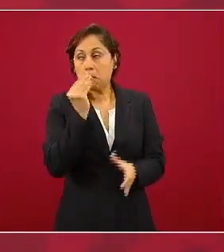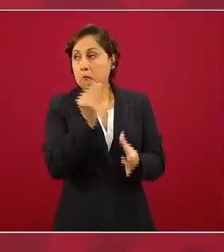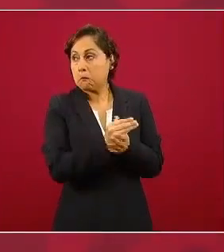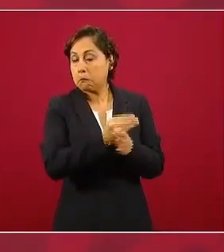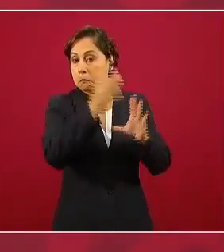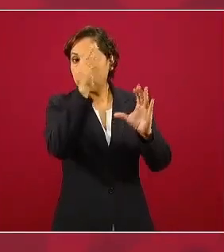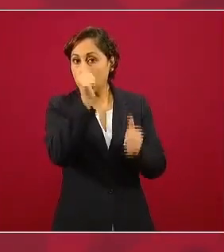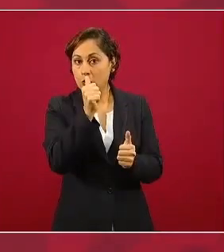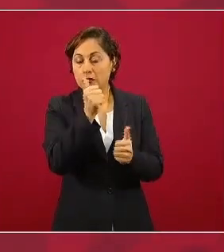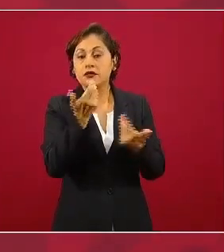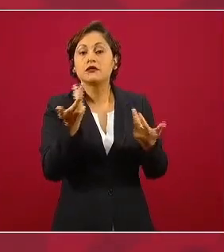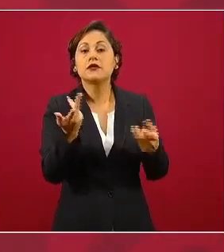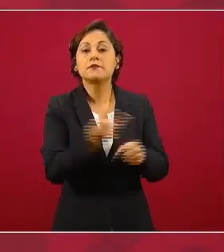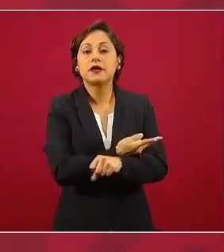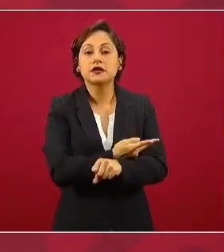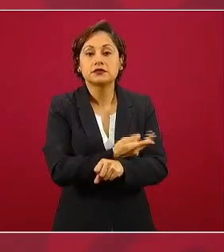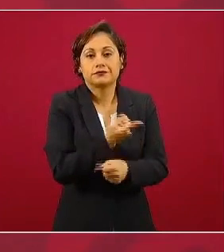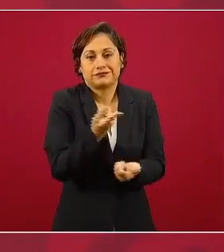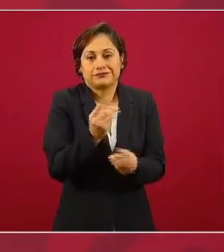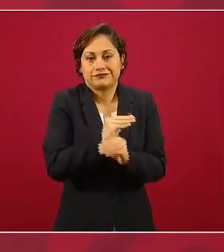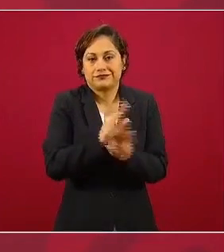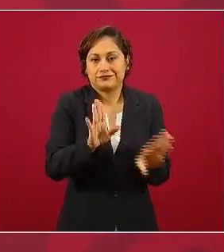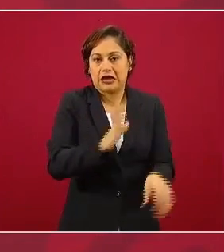pues hay sanciones